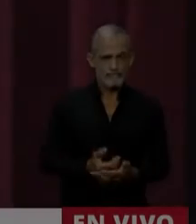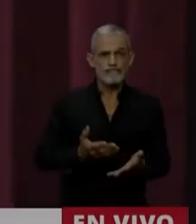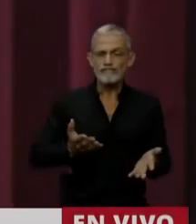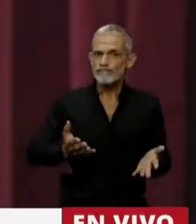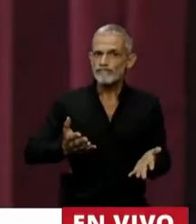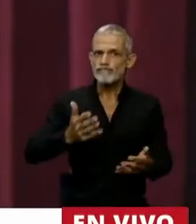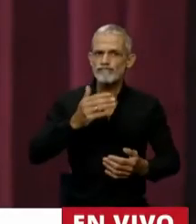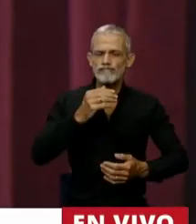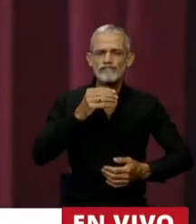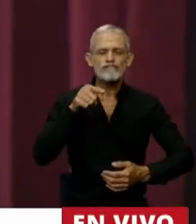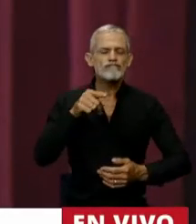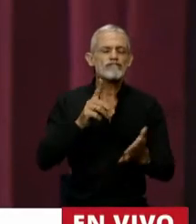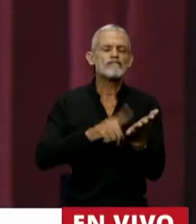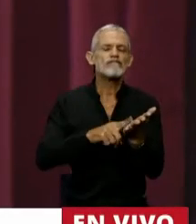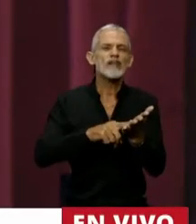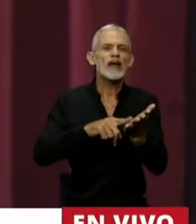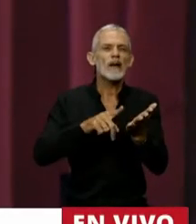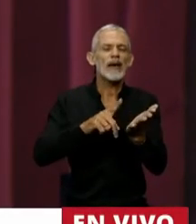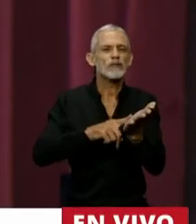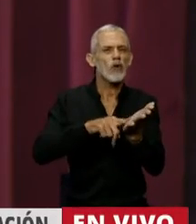para un apartamiento del reglamento